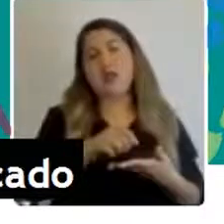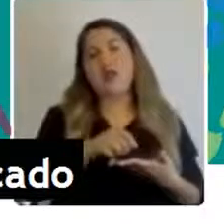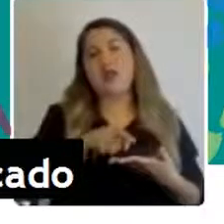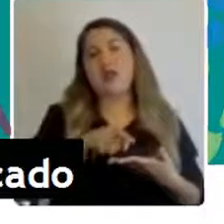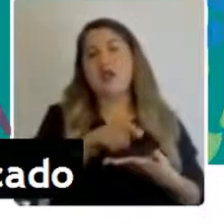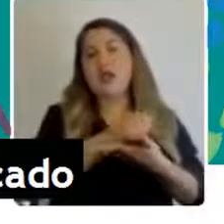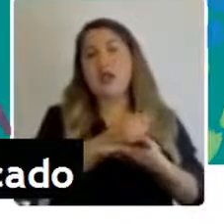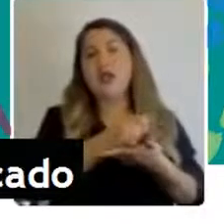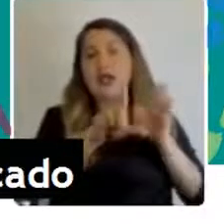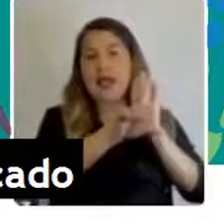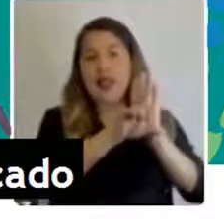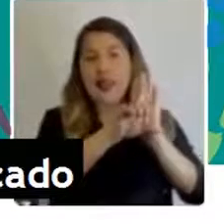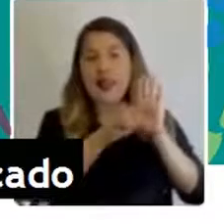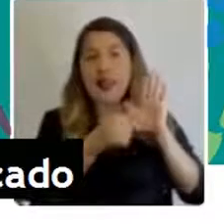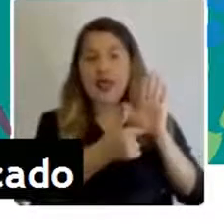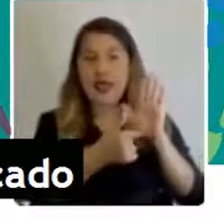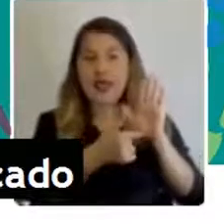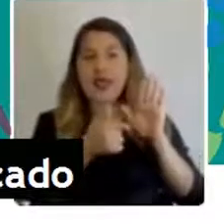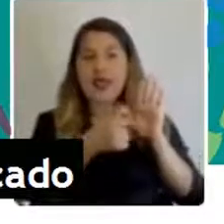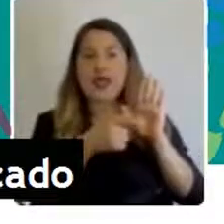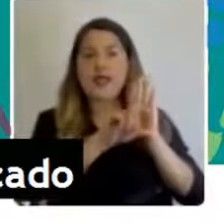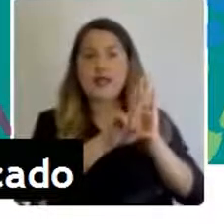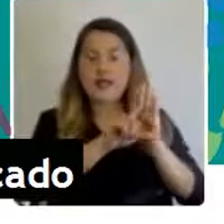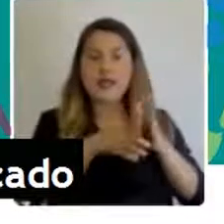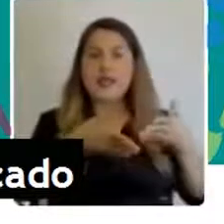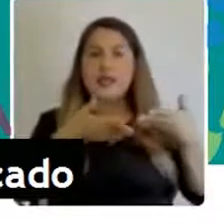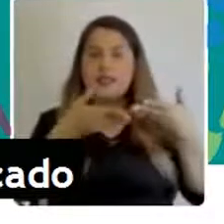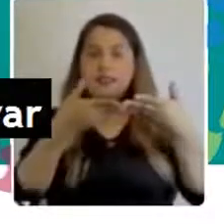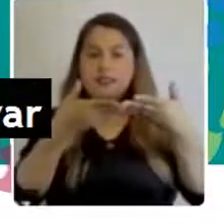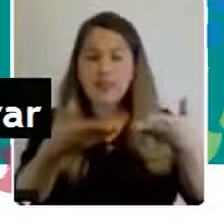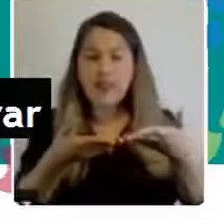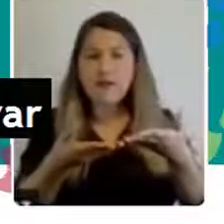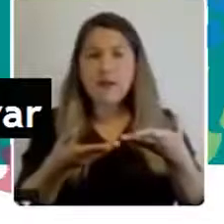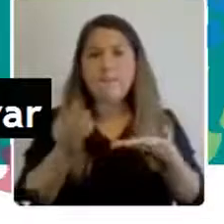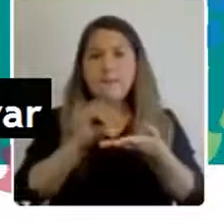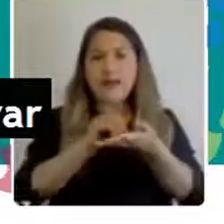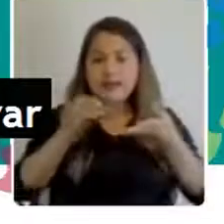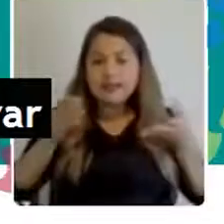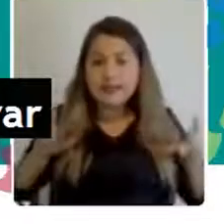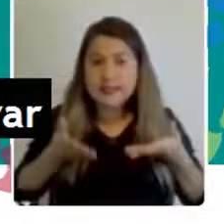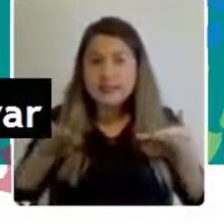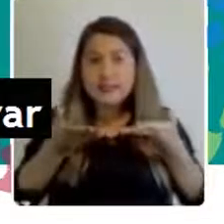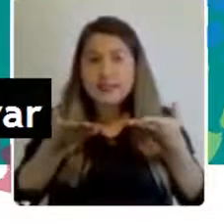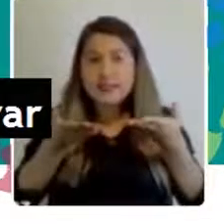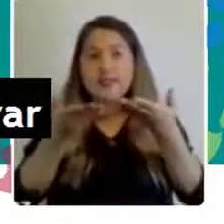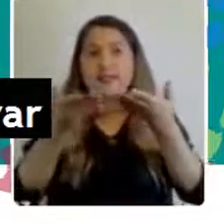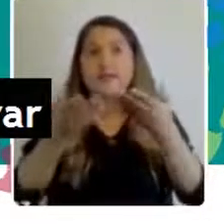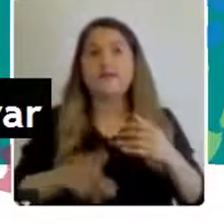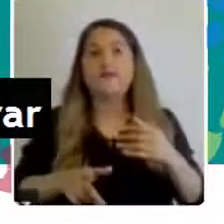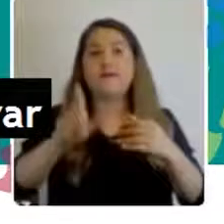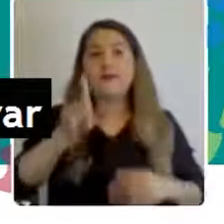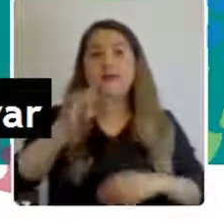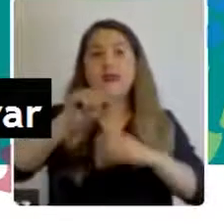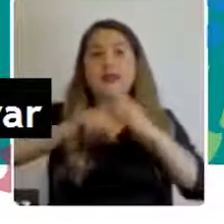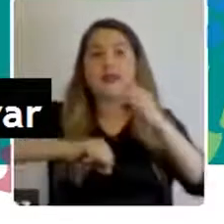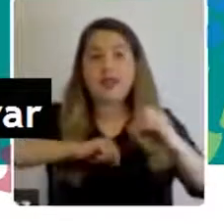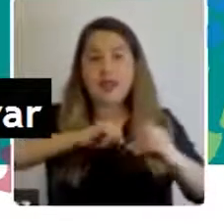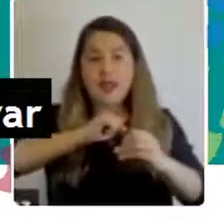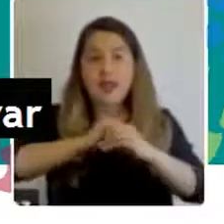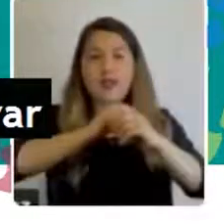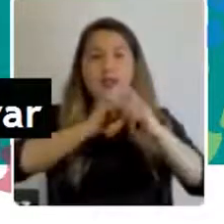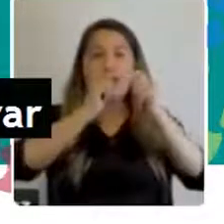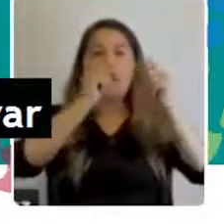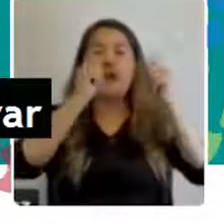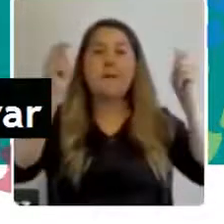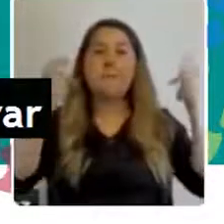varios incentivos, como 7 años de exclusividad de marketing, créditos fiscales, tributarios